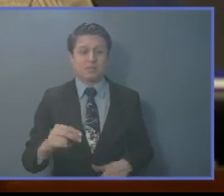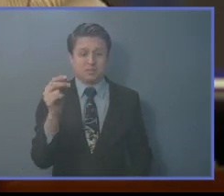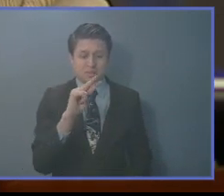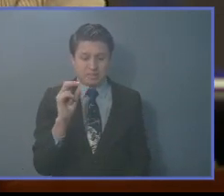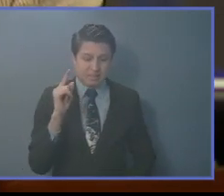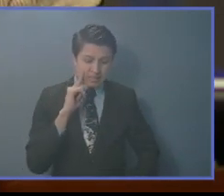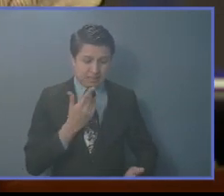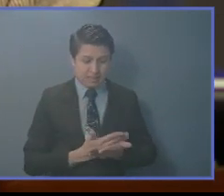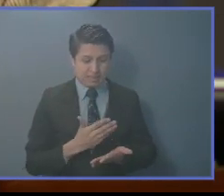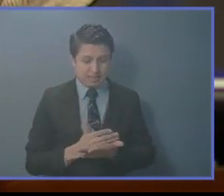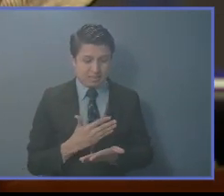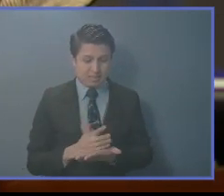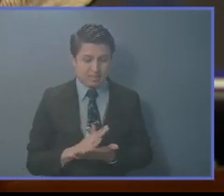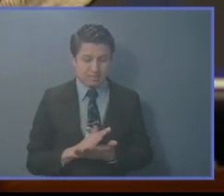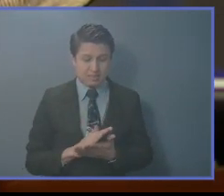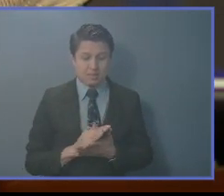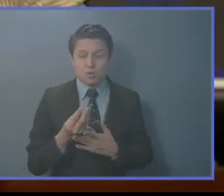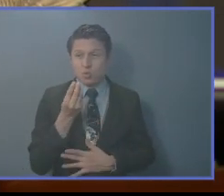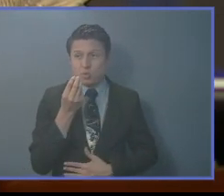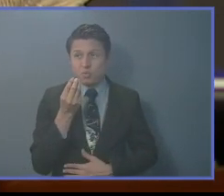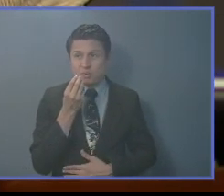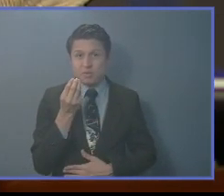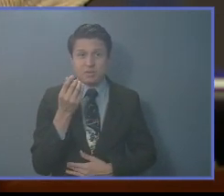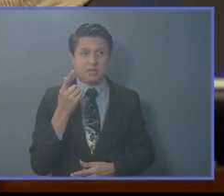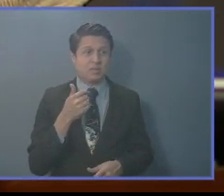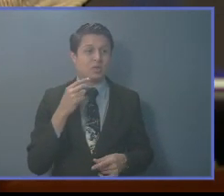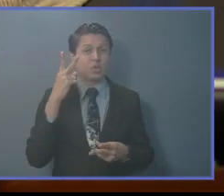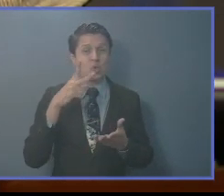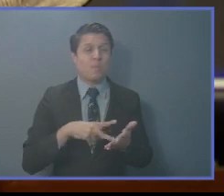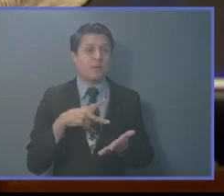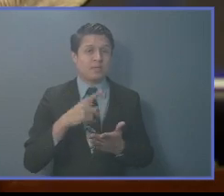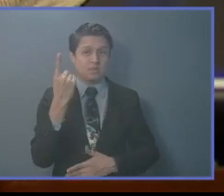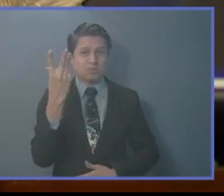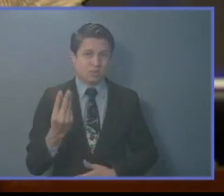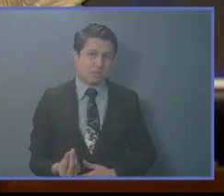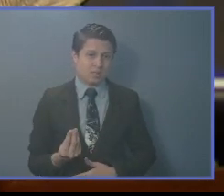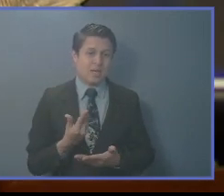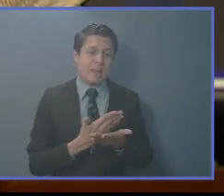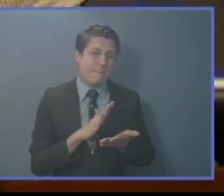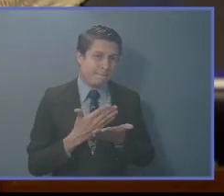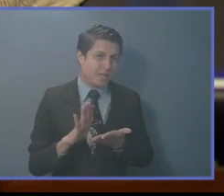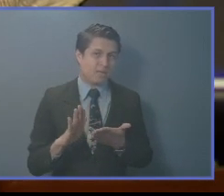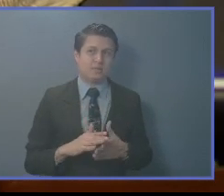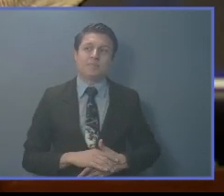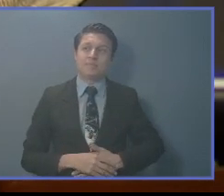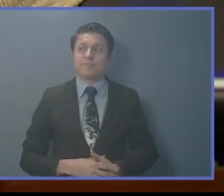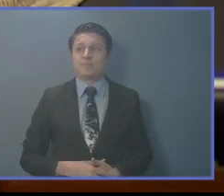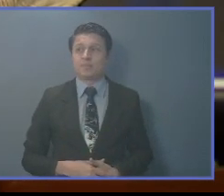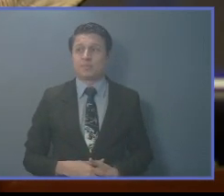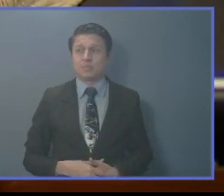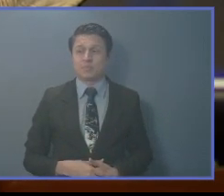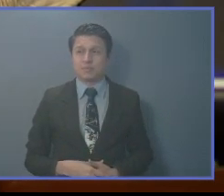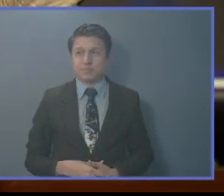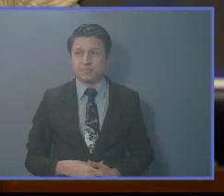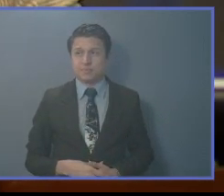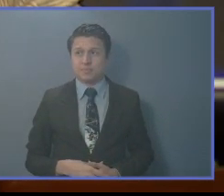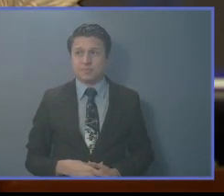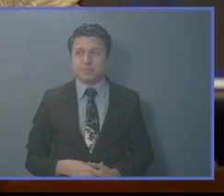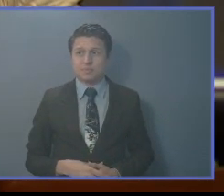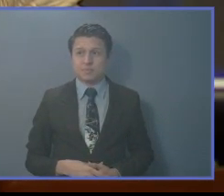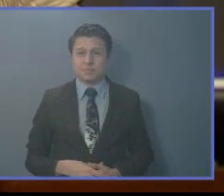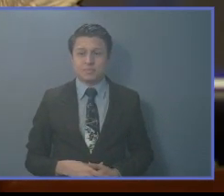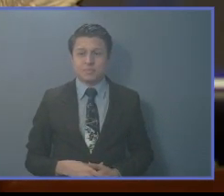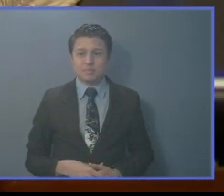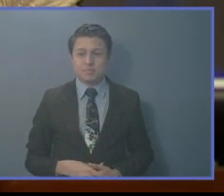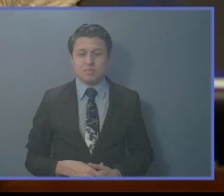máquinas dispensadoras de alimentos y bebidas 2 veces al día. 21. Restringir el uso de